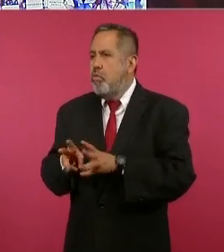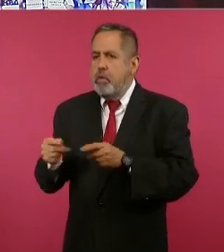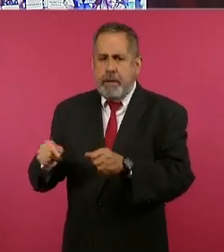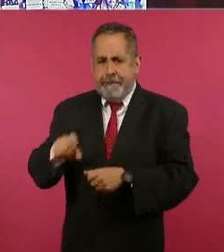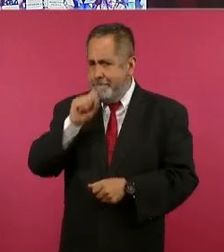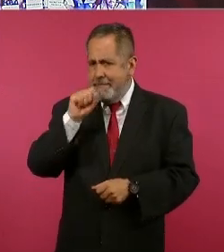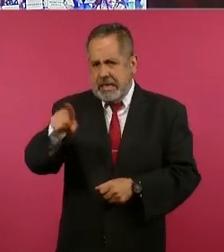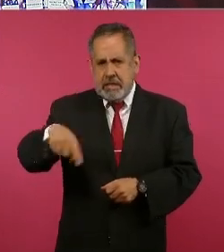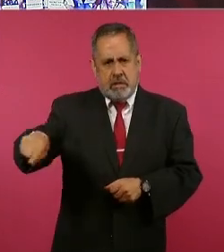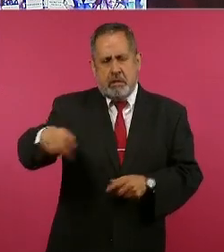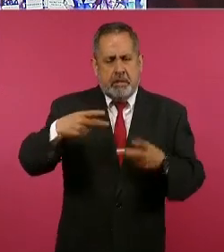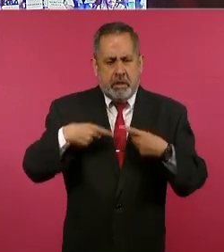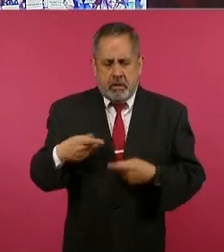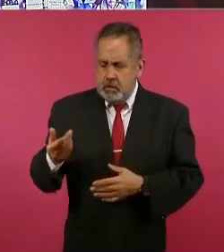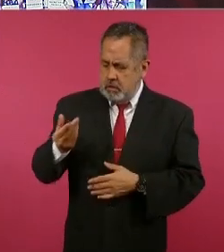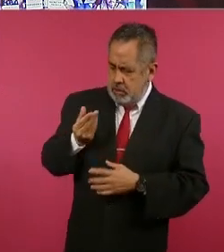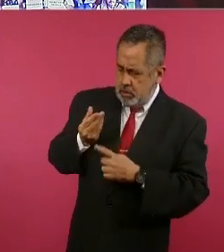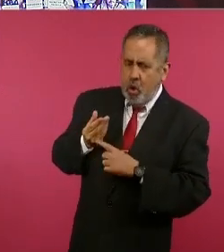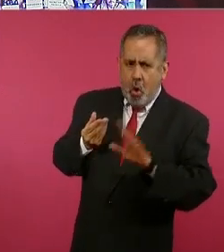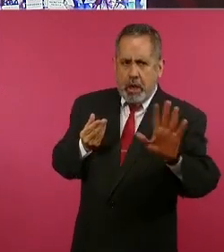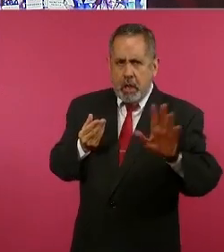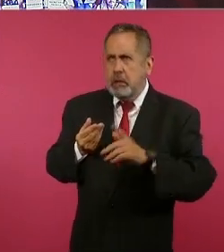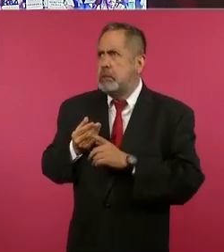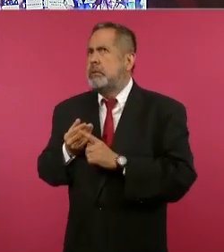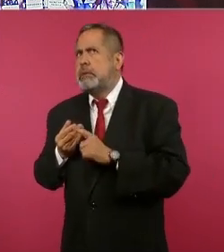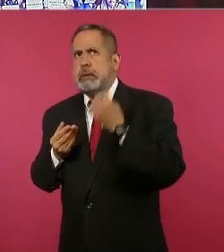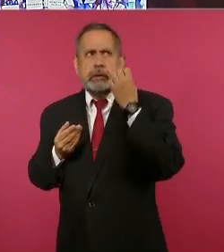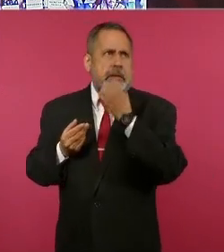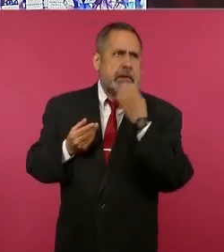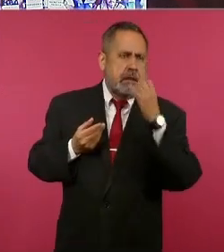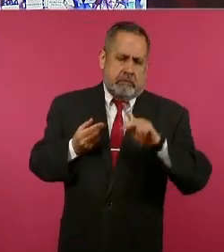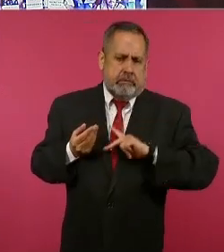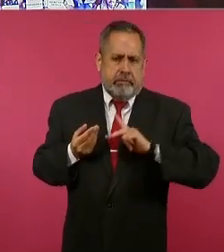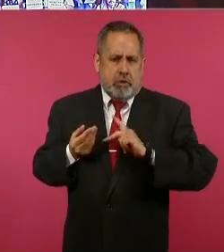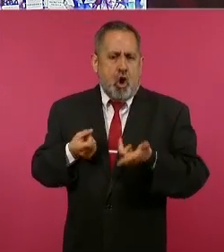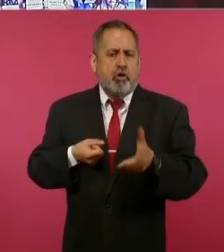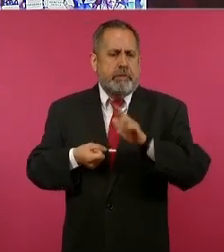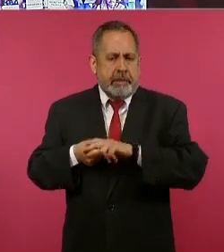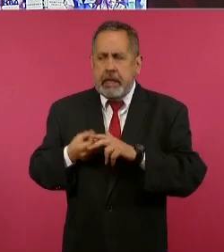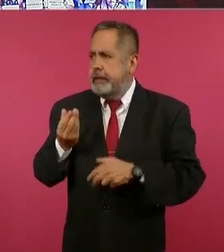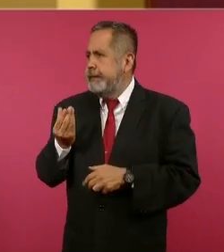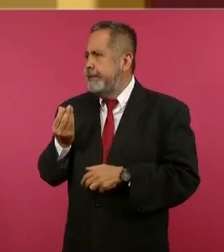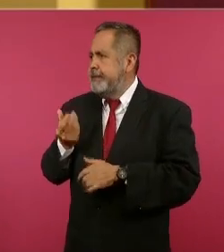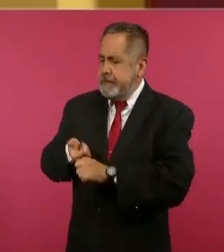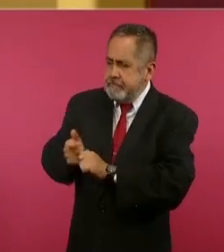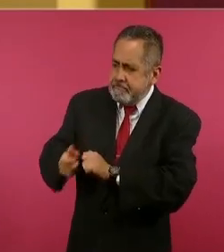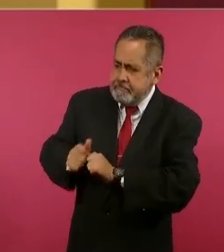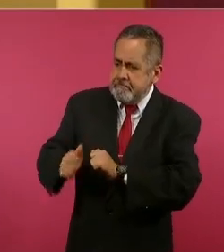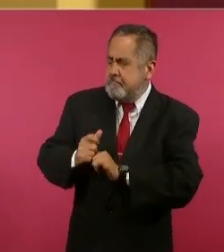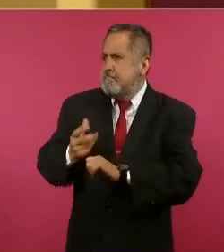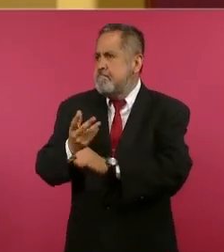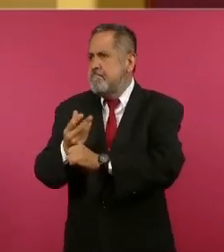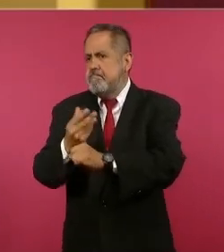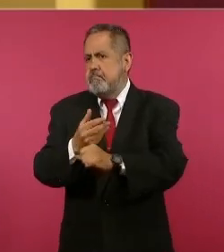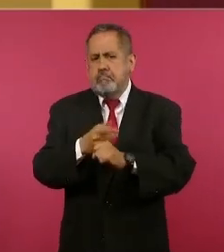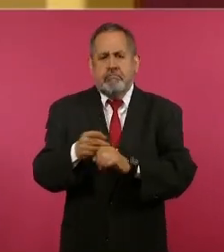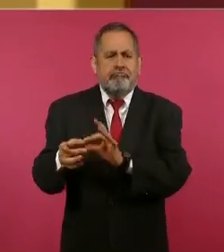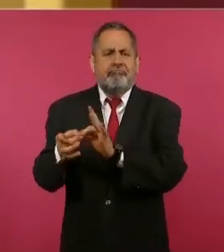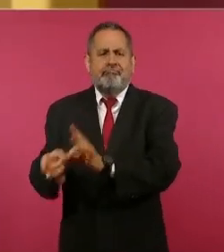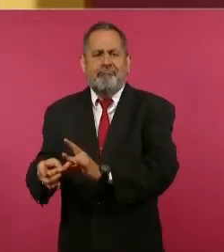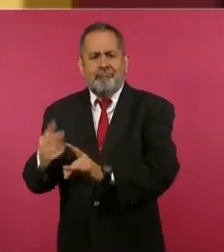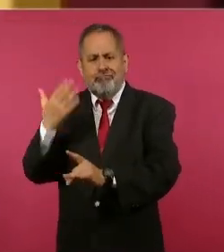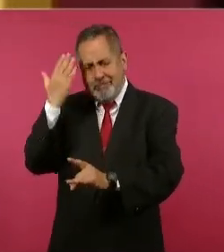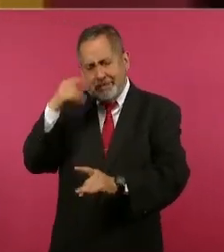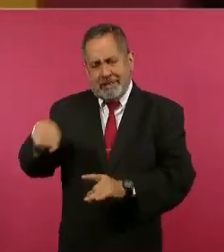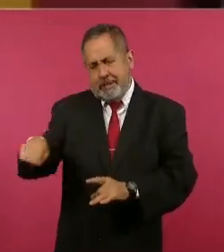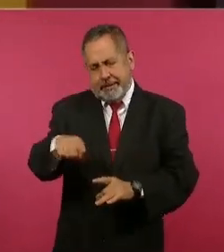pueblo que usa, que conoce a su centro de salud y que tiene una vinculación y una